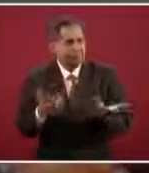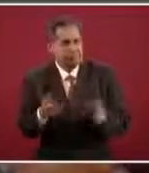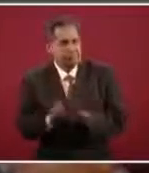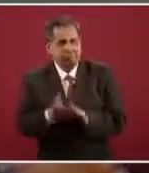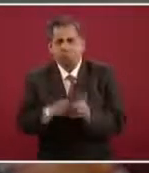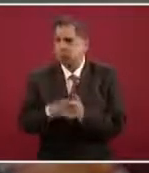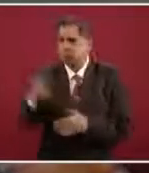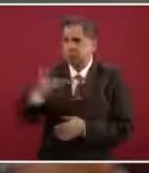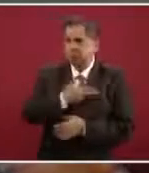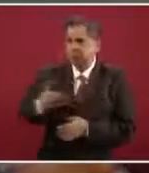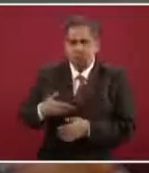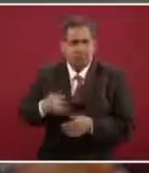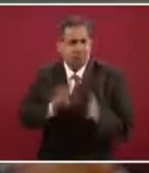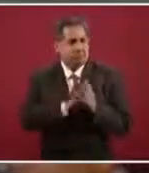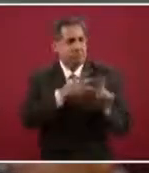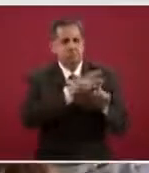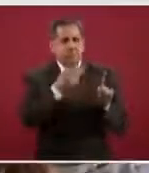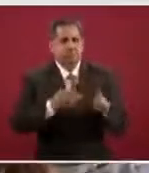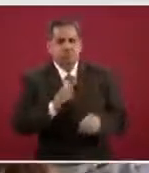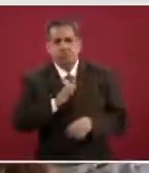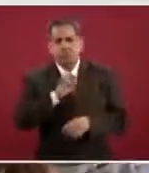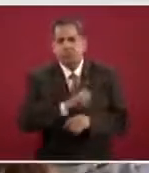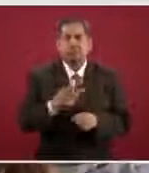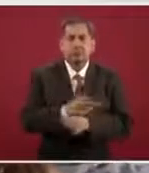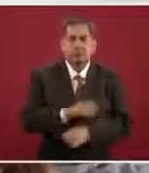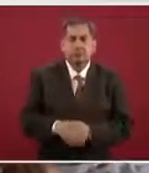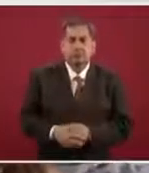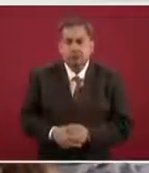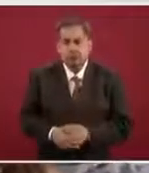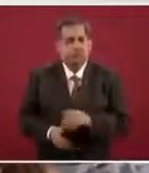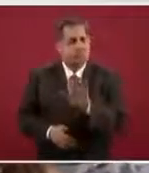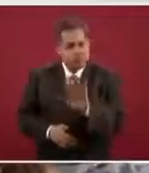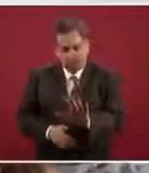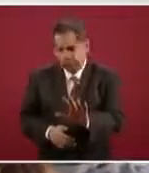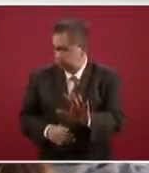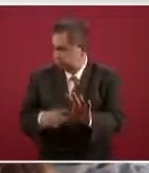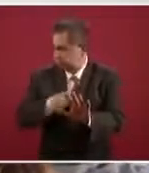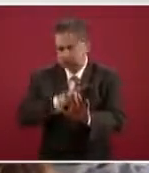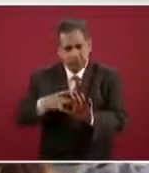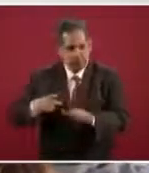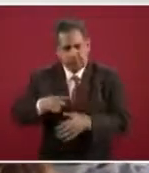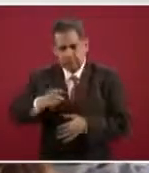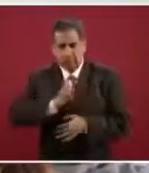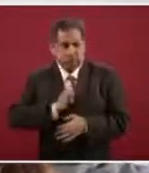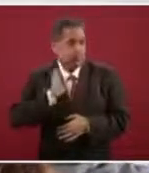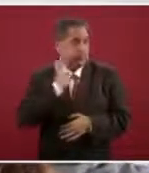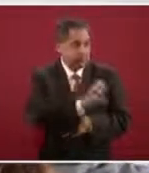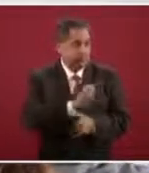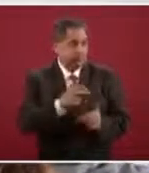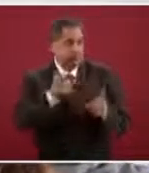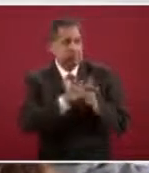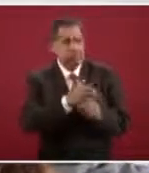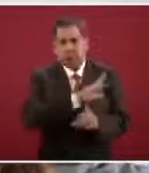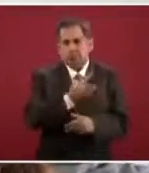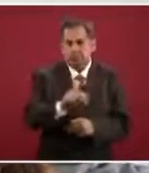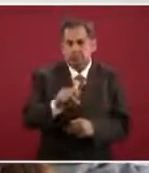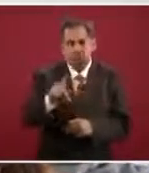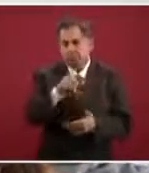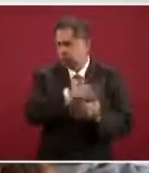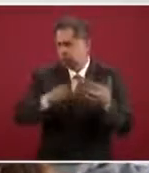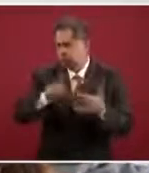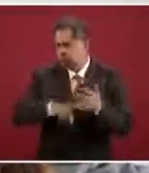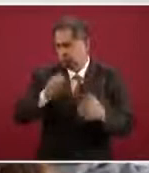presidente ante estos actos homofóbicos? Bueno, que no debe haber crímenes de odio, lo repruebo